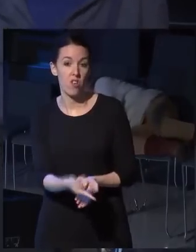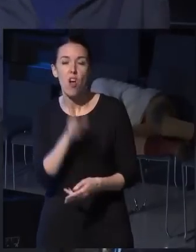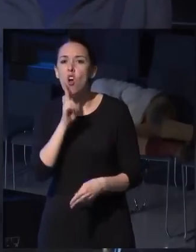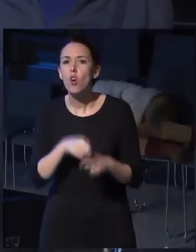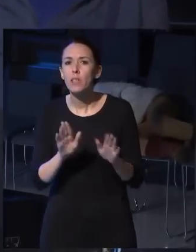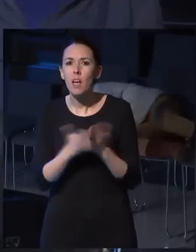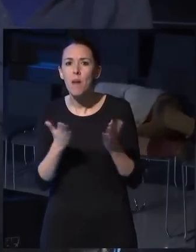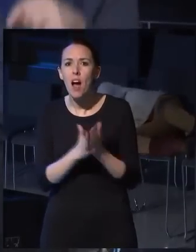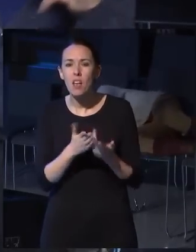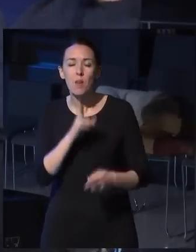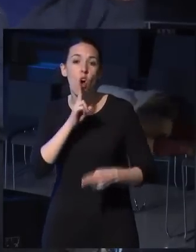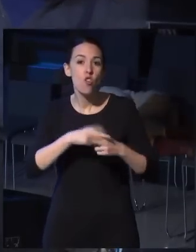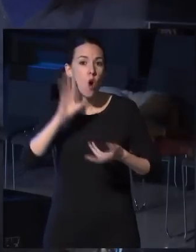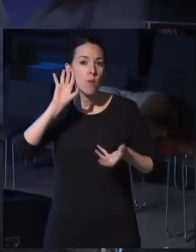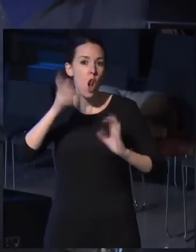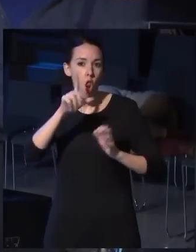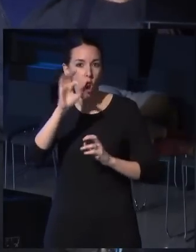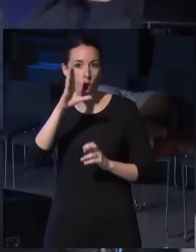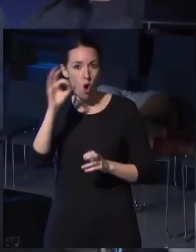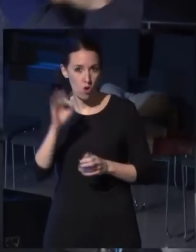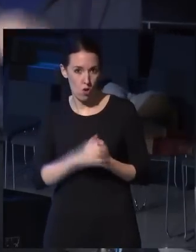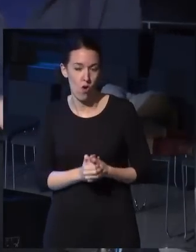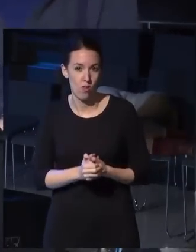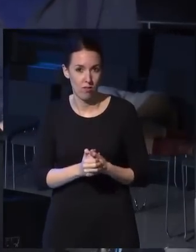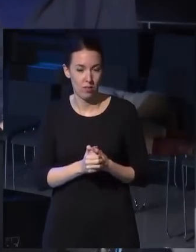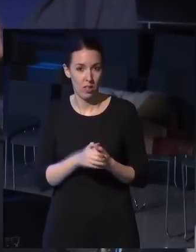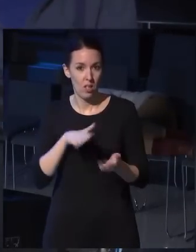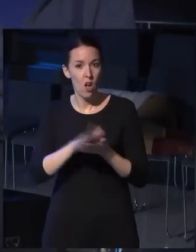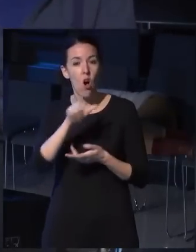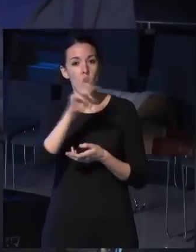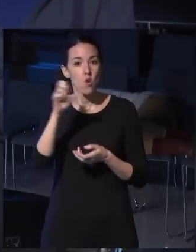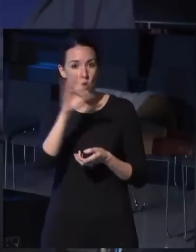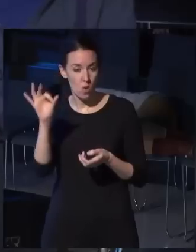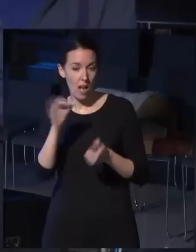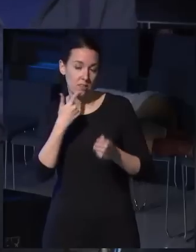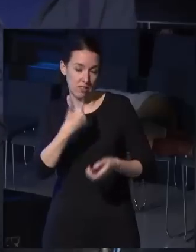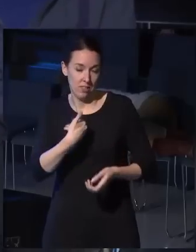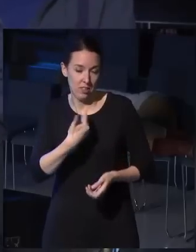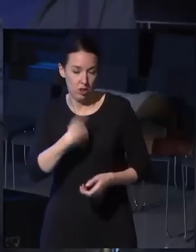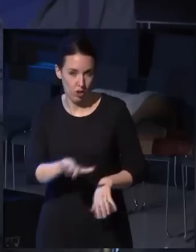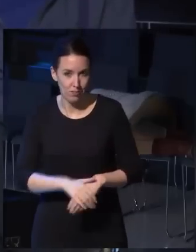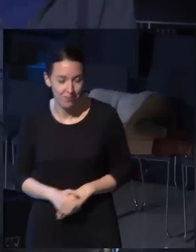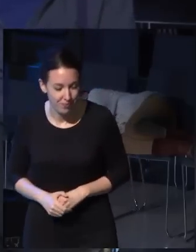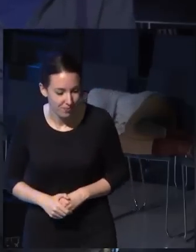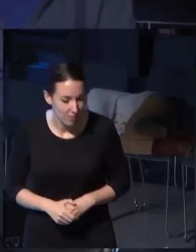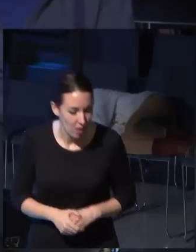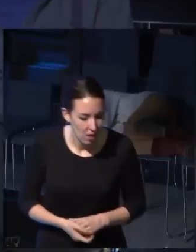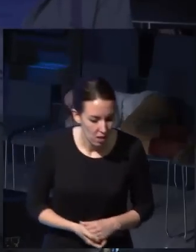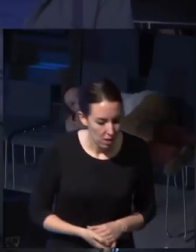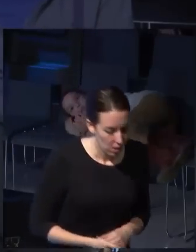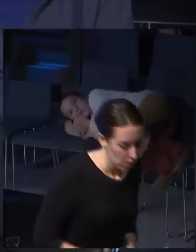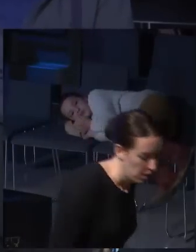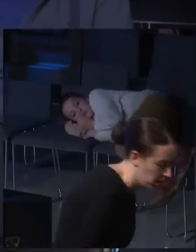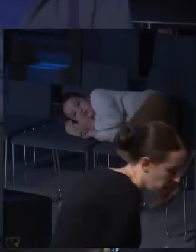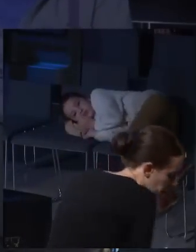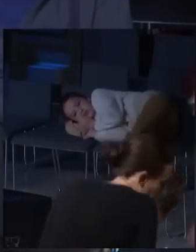el libro? Se llama Loco. ¿Cómo y está editado por? Ortega y Hurtado, como digo yo. Que hablo, por ejemplo, cuando